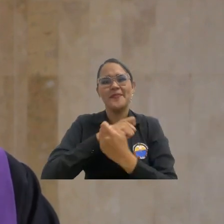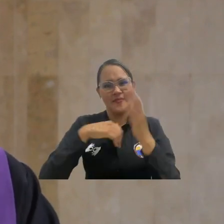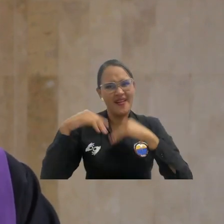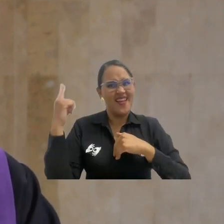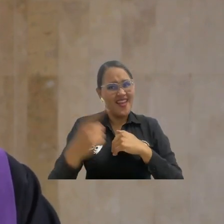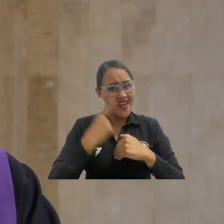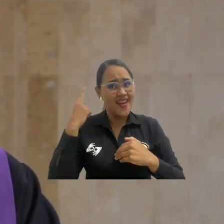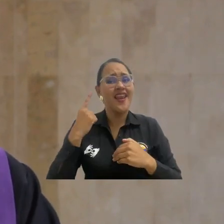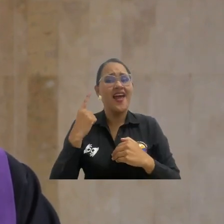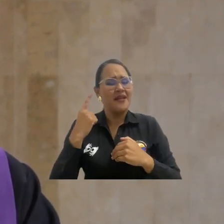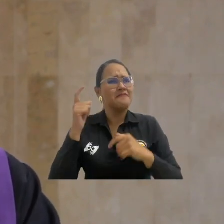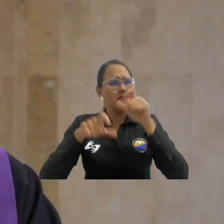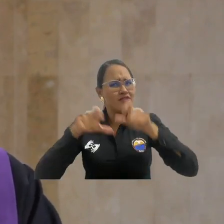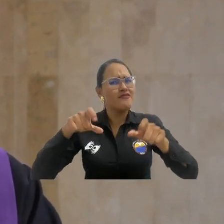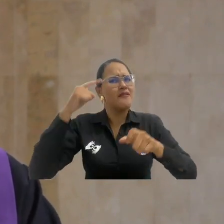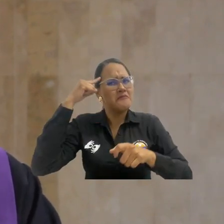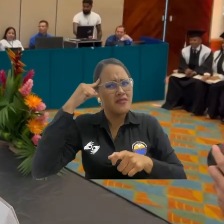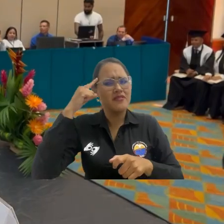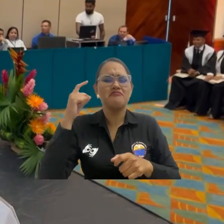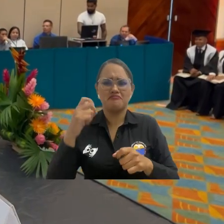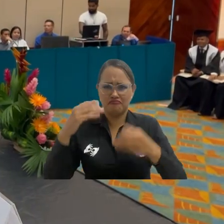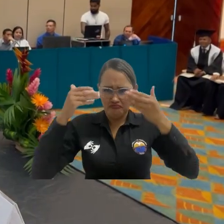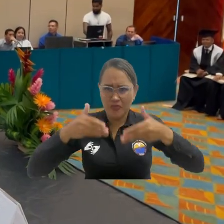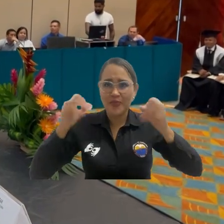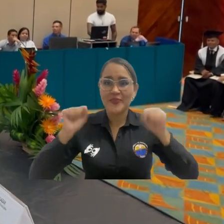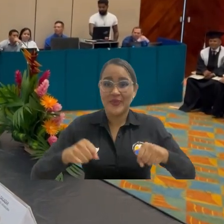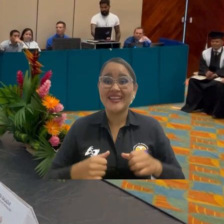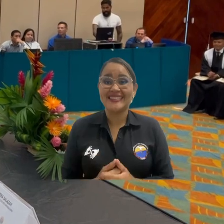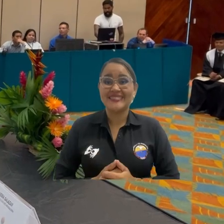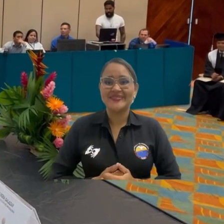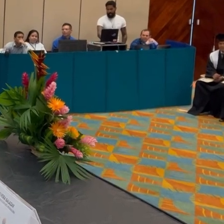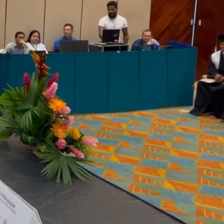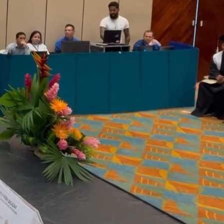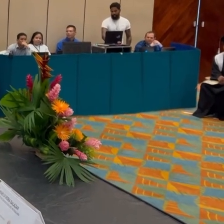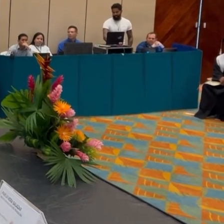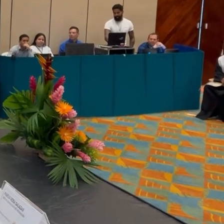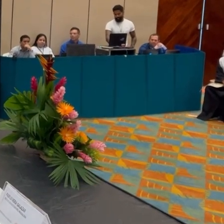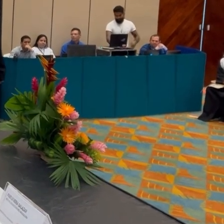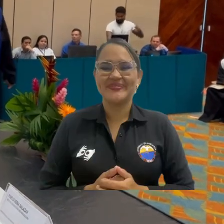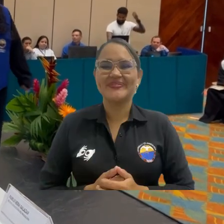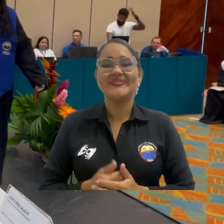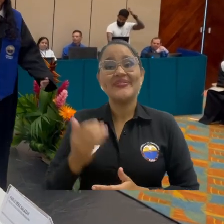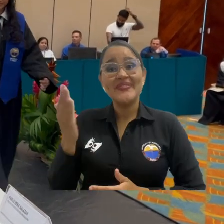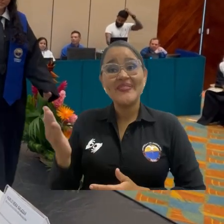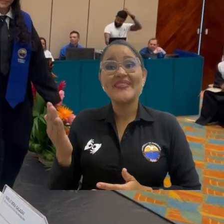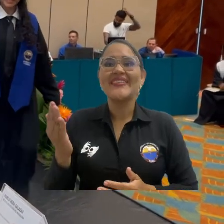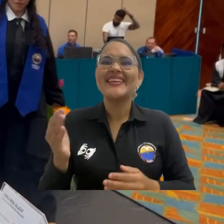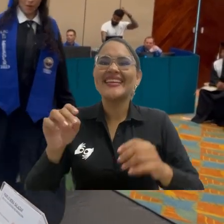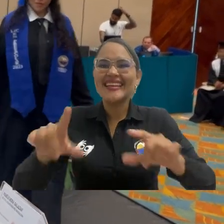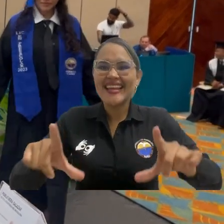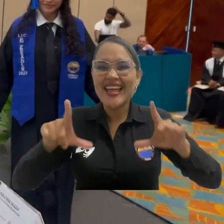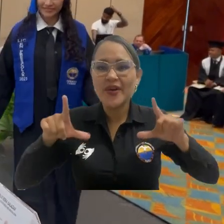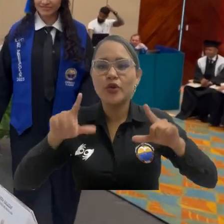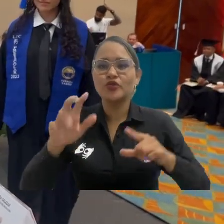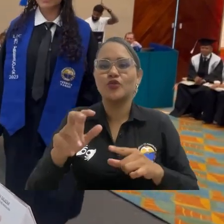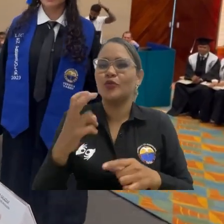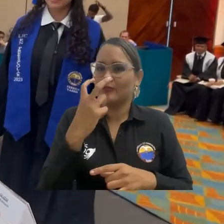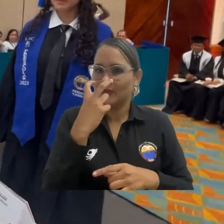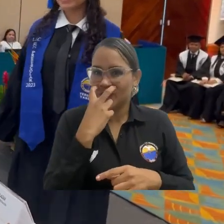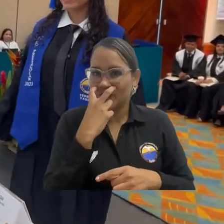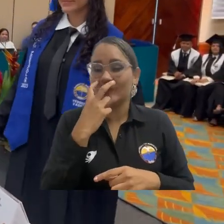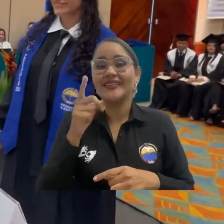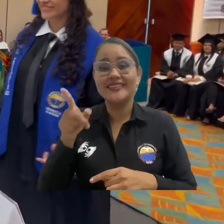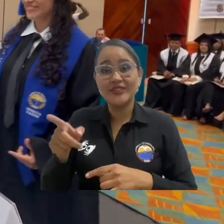la situación al resto de la población. No hay límites para soñar. Jessica Estefanía Yacín Cortés,